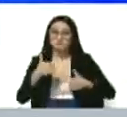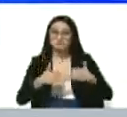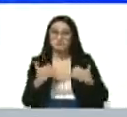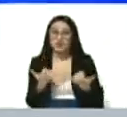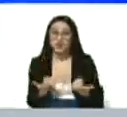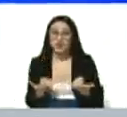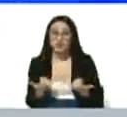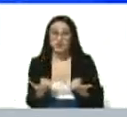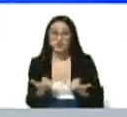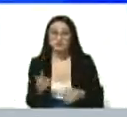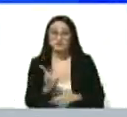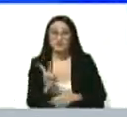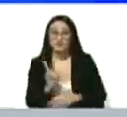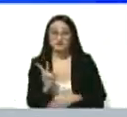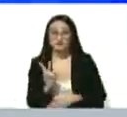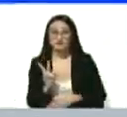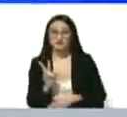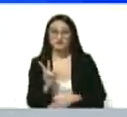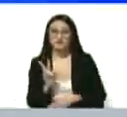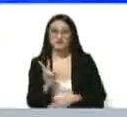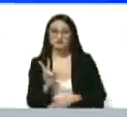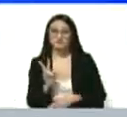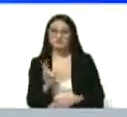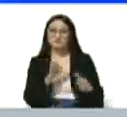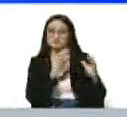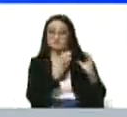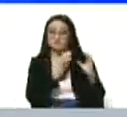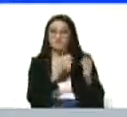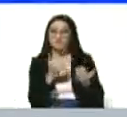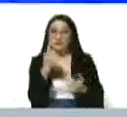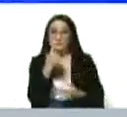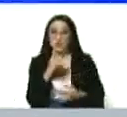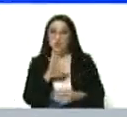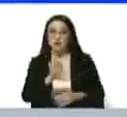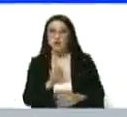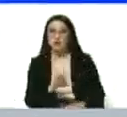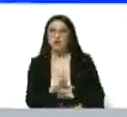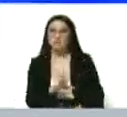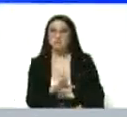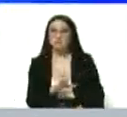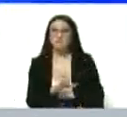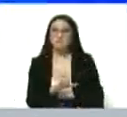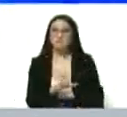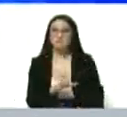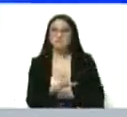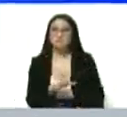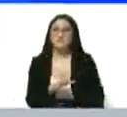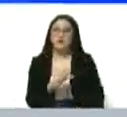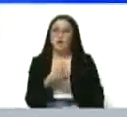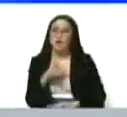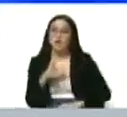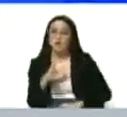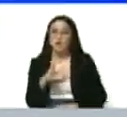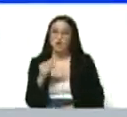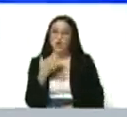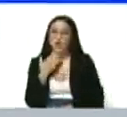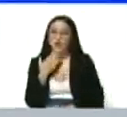más, Venezuela tomó un rol protagónico. Todo esto fue posible gracias a la